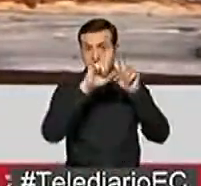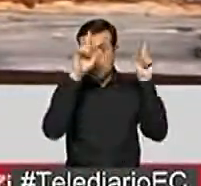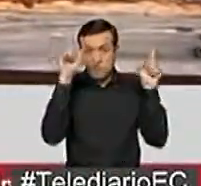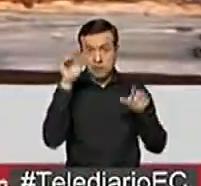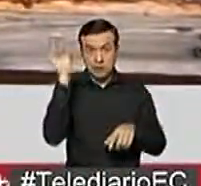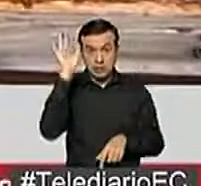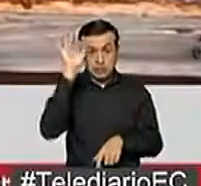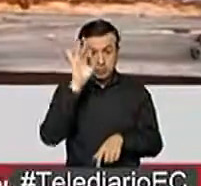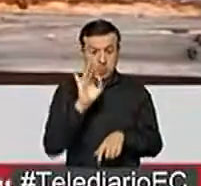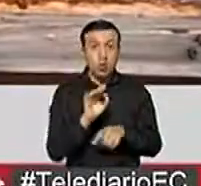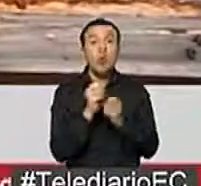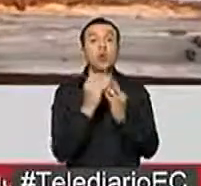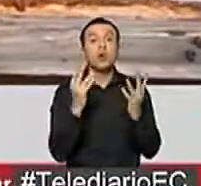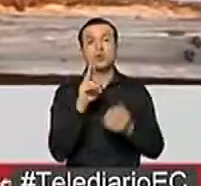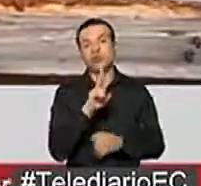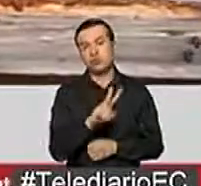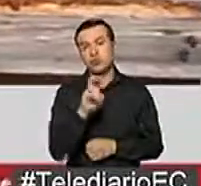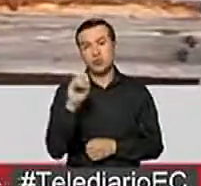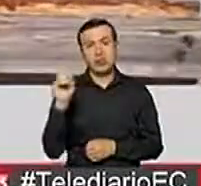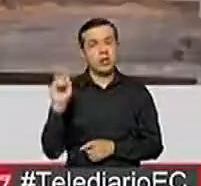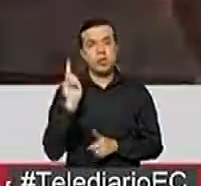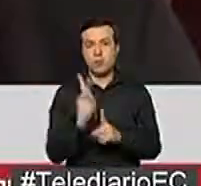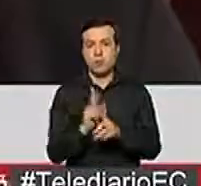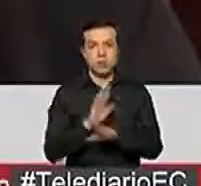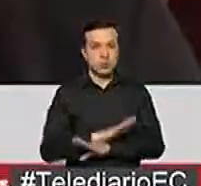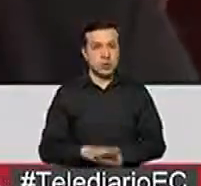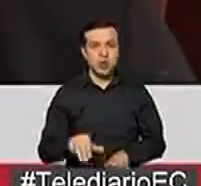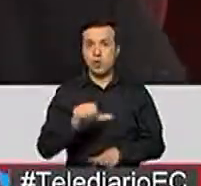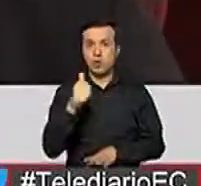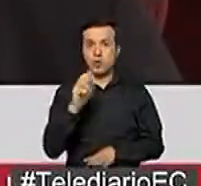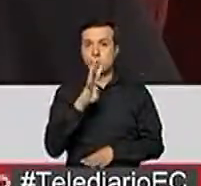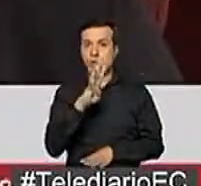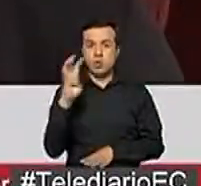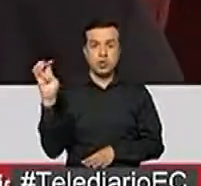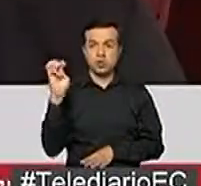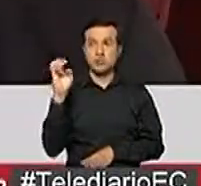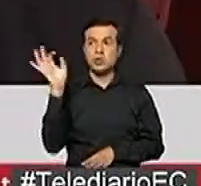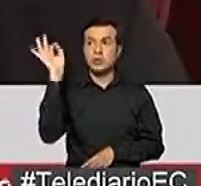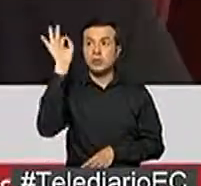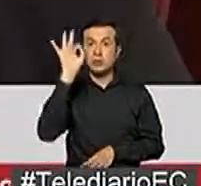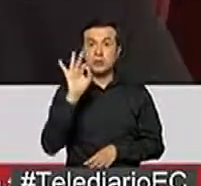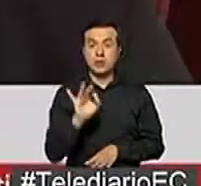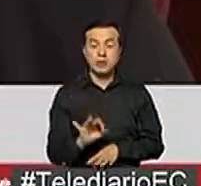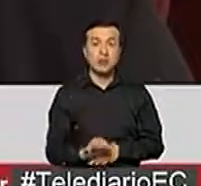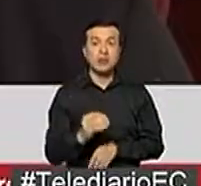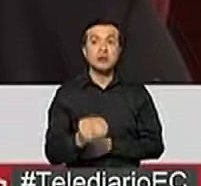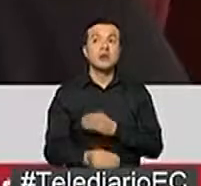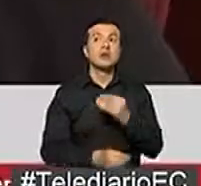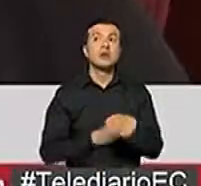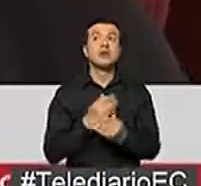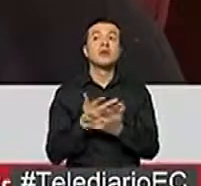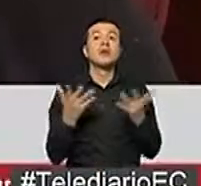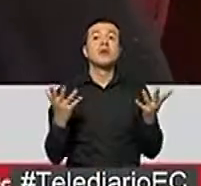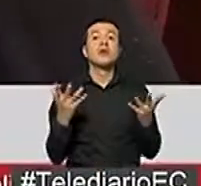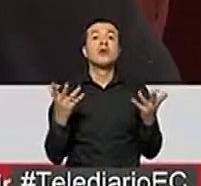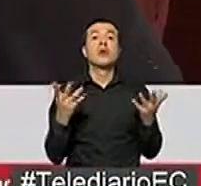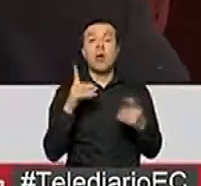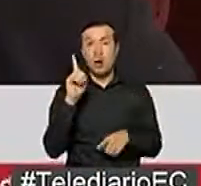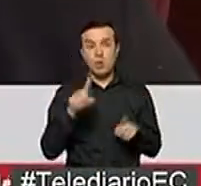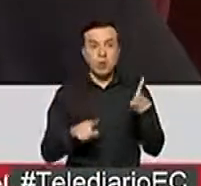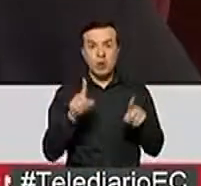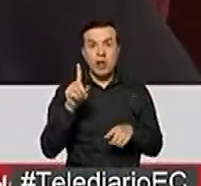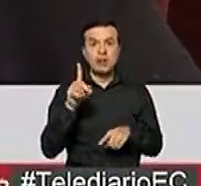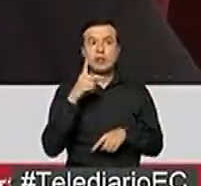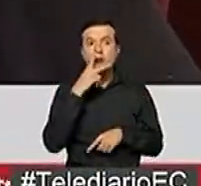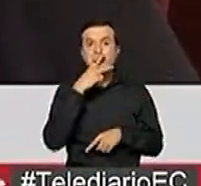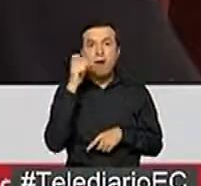apicultora solo produce 200 toneladas. Las otras 400 toneladas de miel están ingresando al país. Muchas están siendo adulteradas,